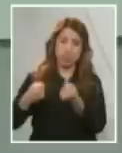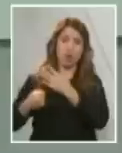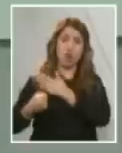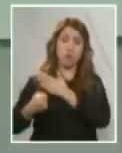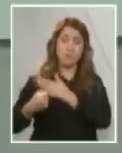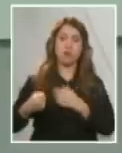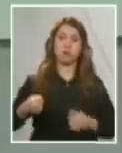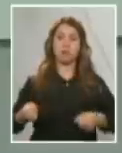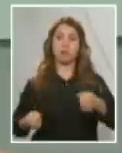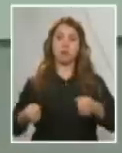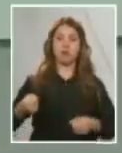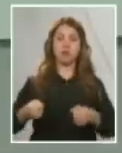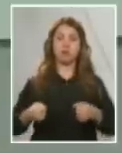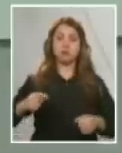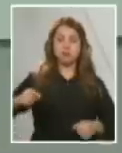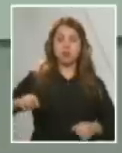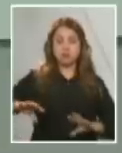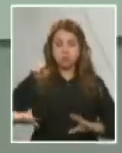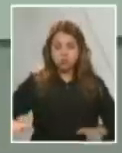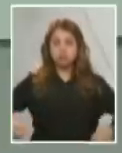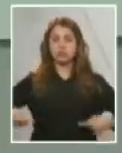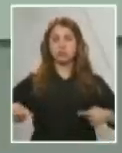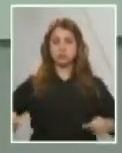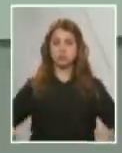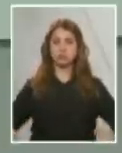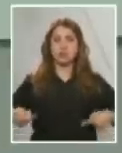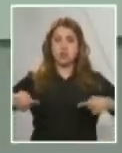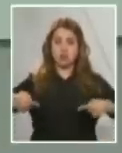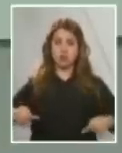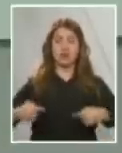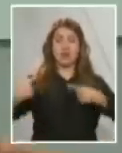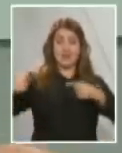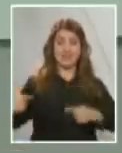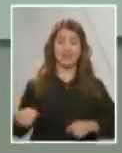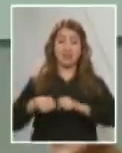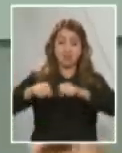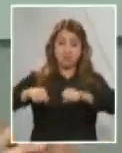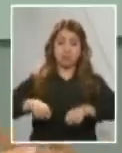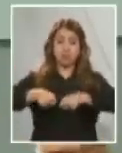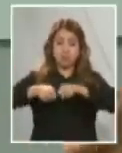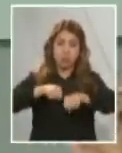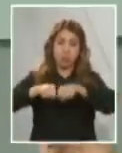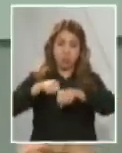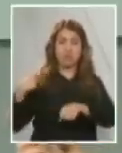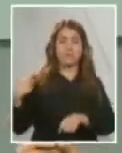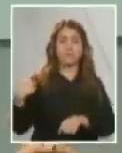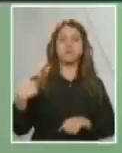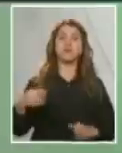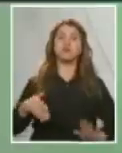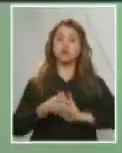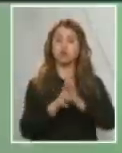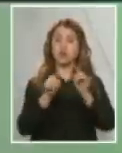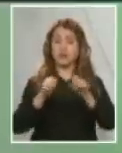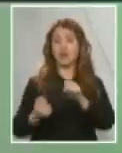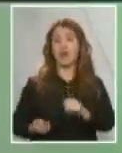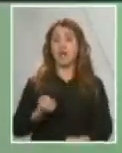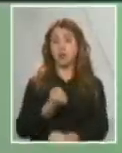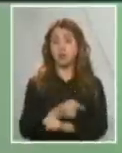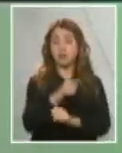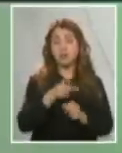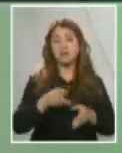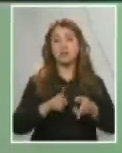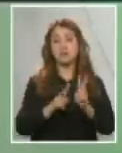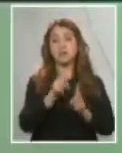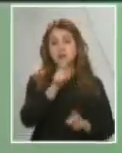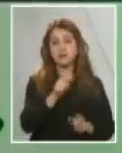más destrozado. Quizá otra lesión más de la que yo tenía, lo podía tener. Y en definitiva, todas estas ayudas te han permitido